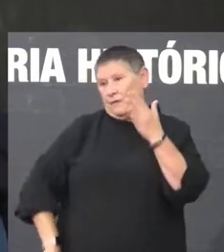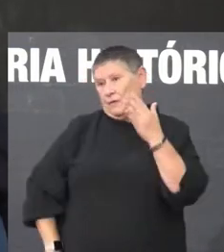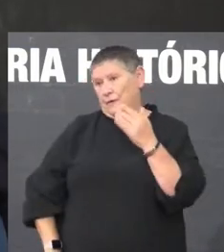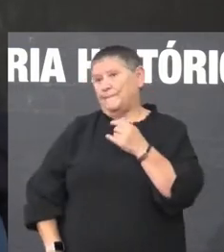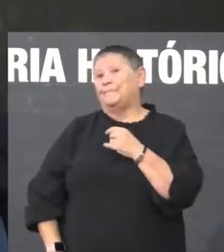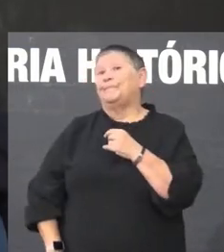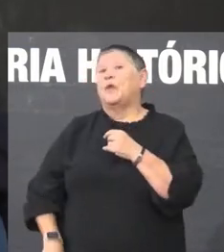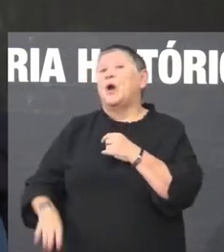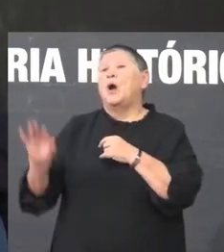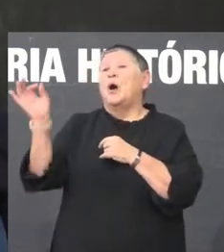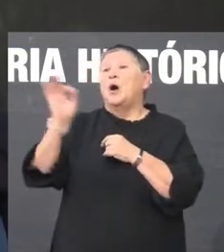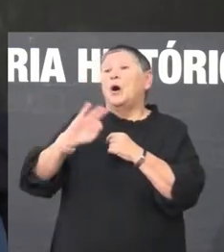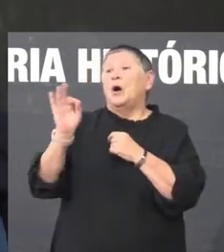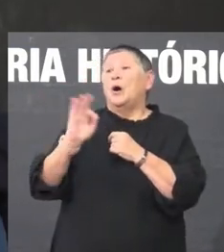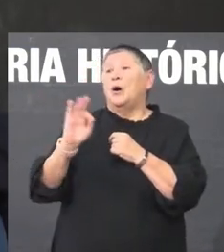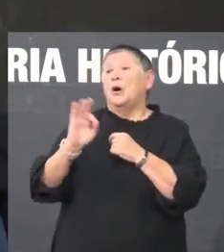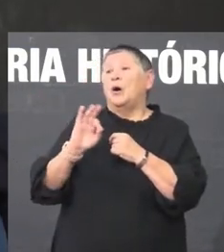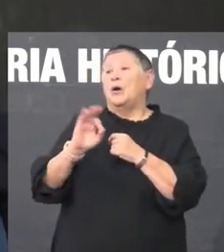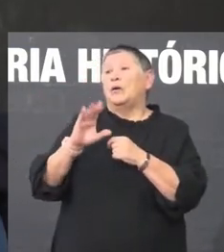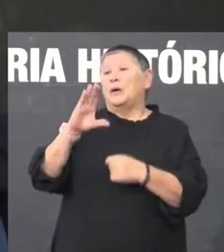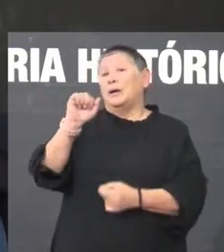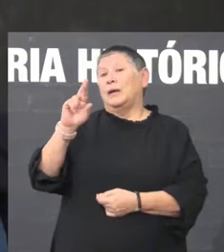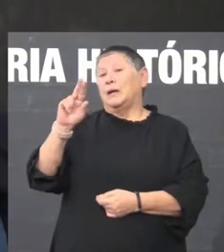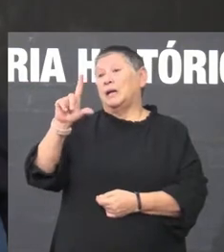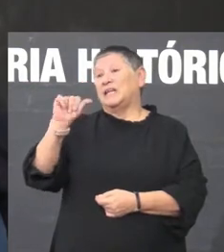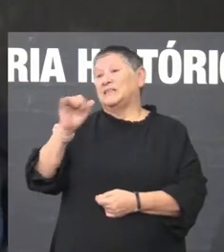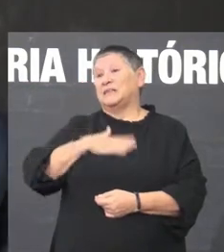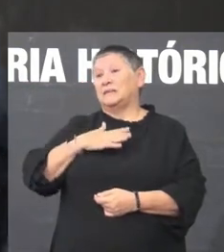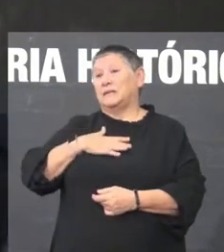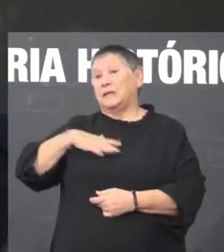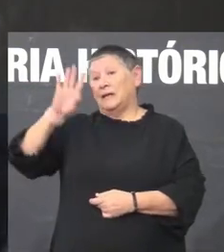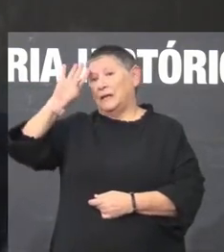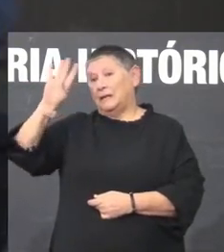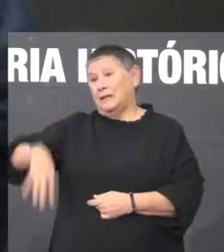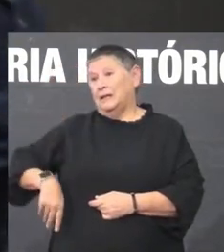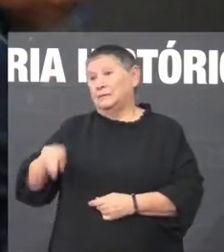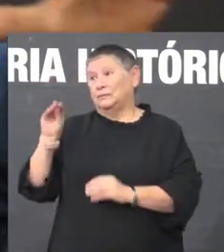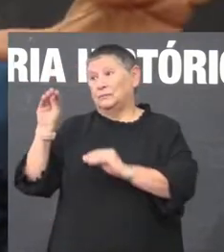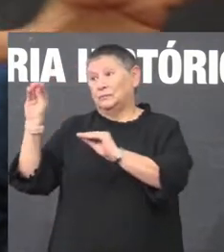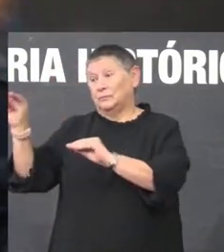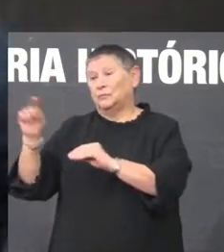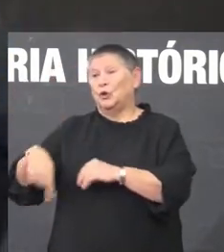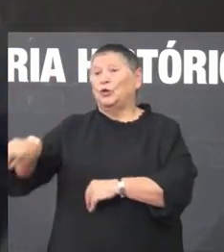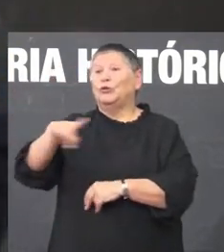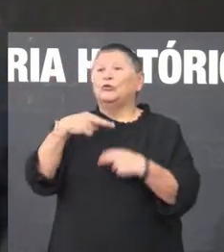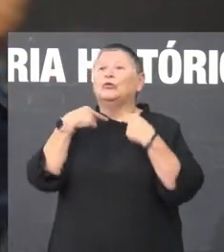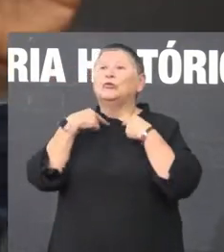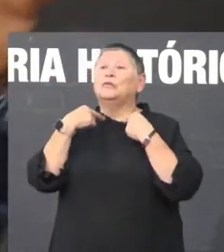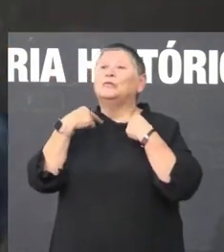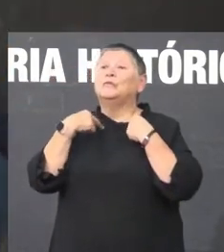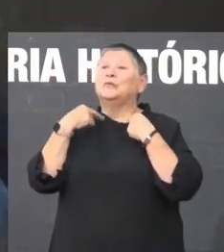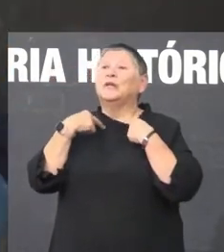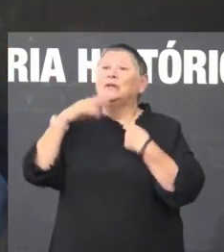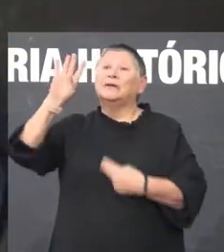o por ejemplo los carlistas catalanes, es decir, cuando todos los diputados catalanes,